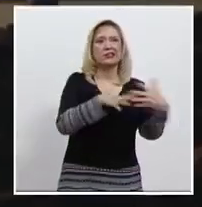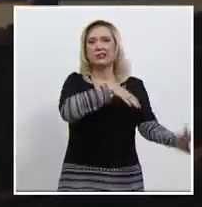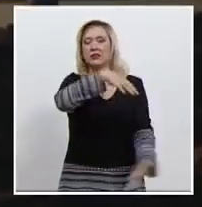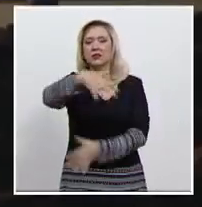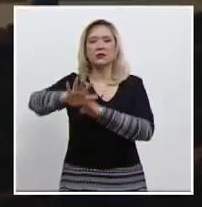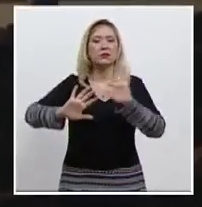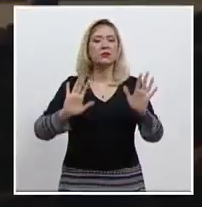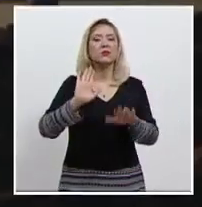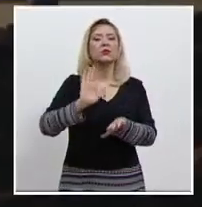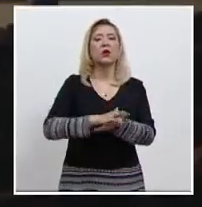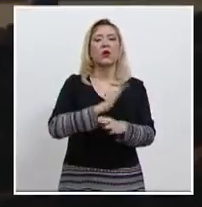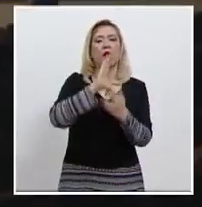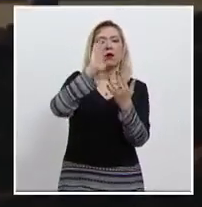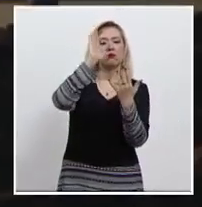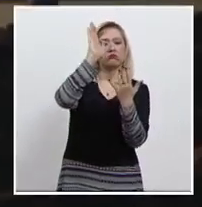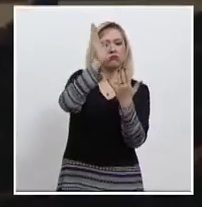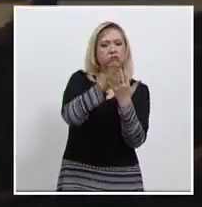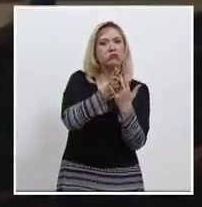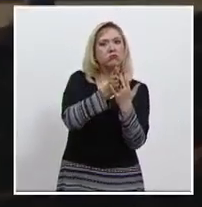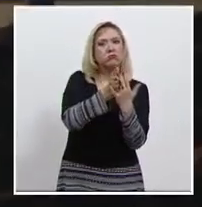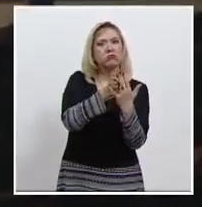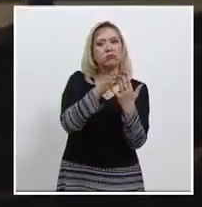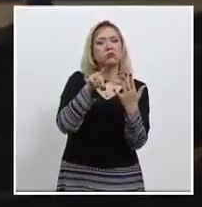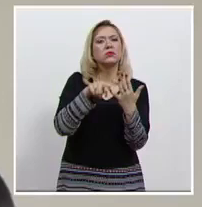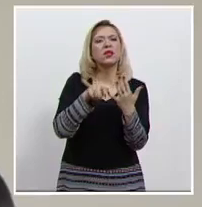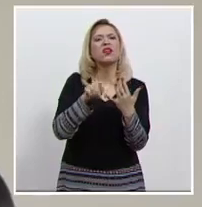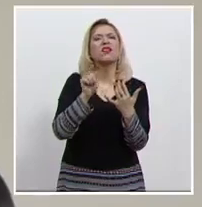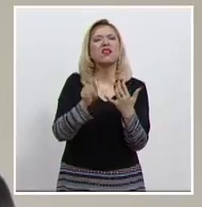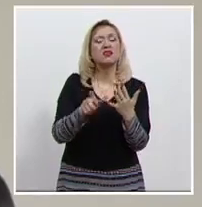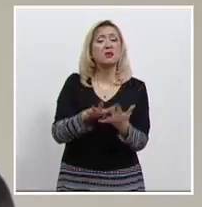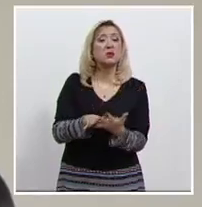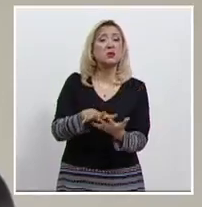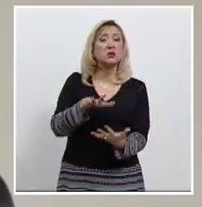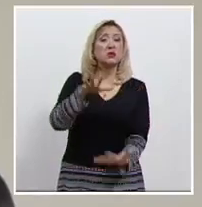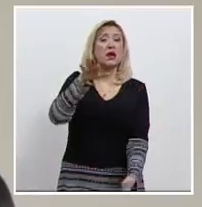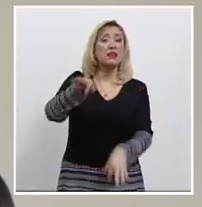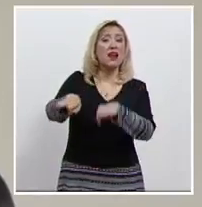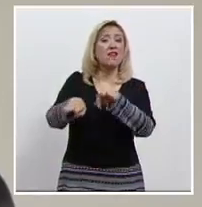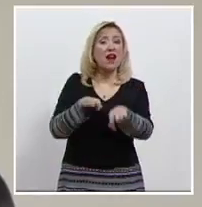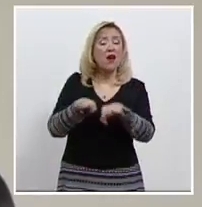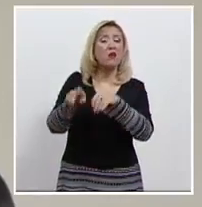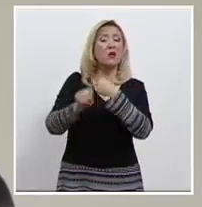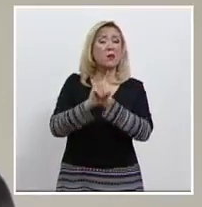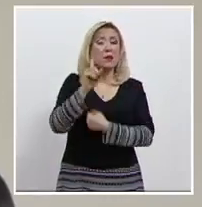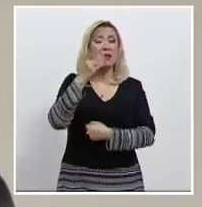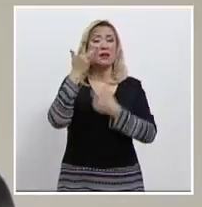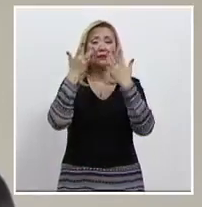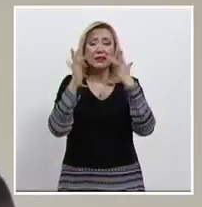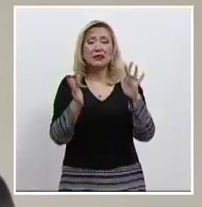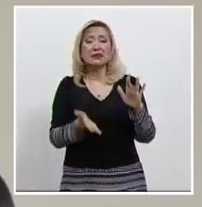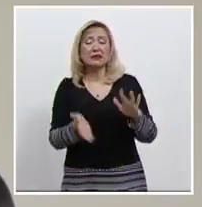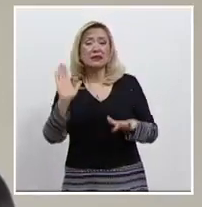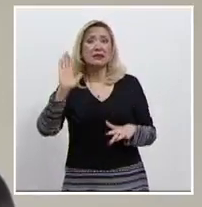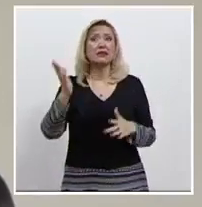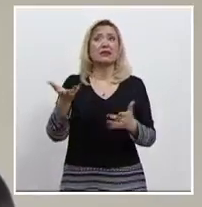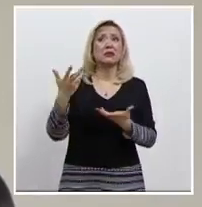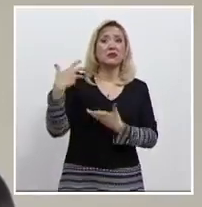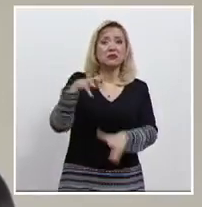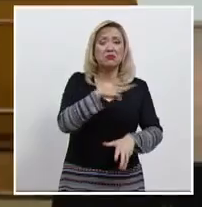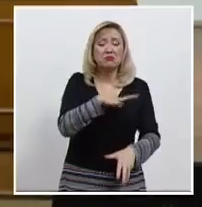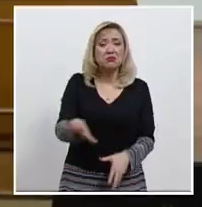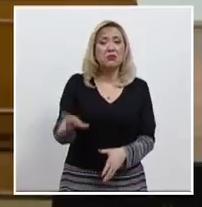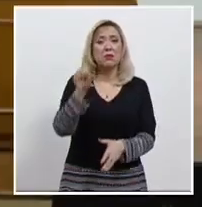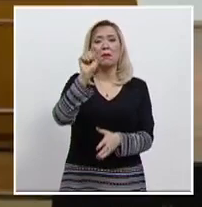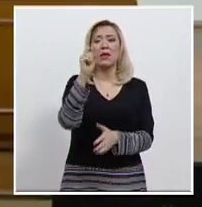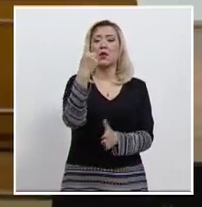los asuntos que llegan a los tribunales son en esta materia, lo que representa al cierre de agosto